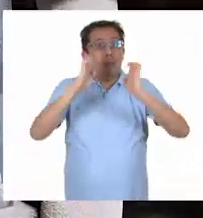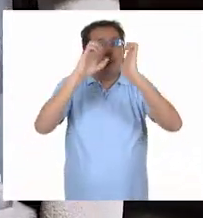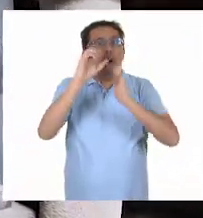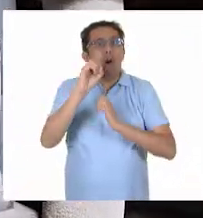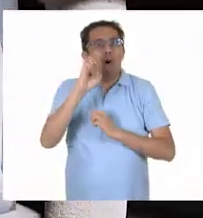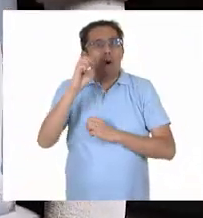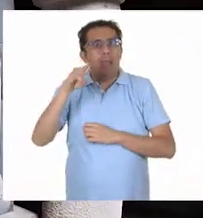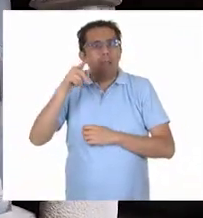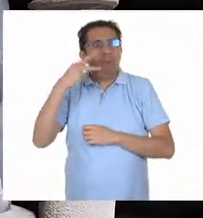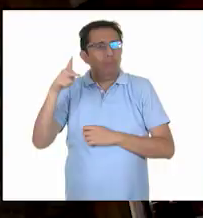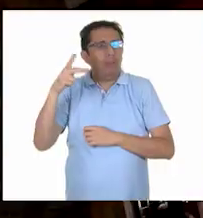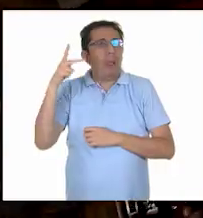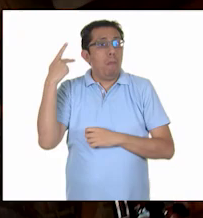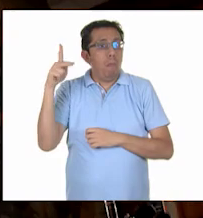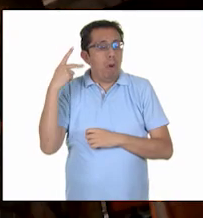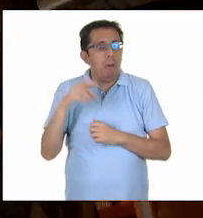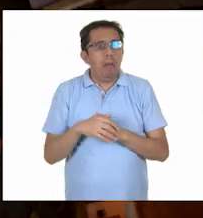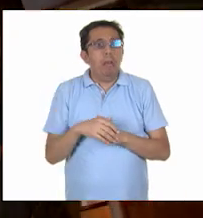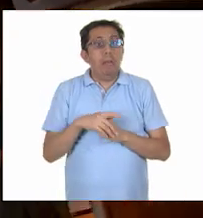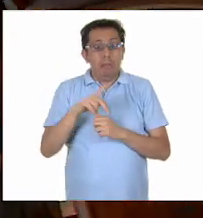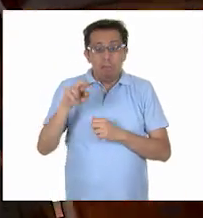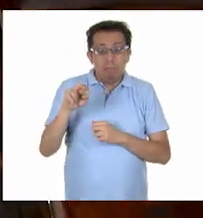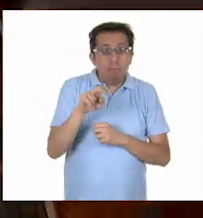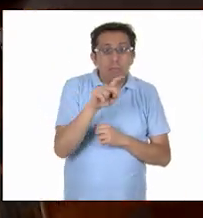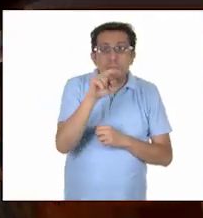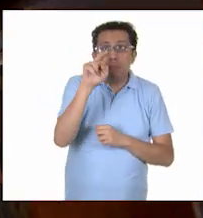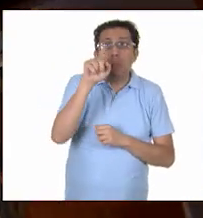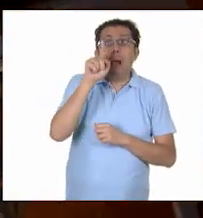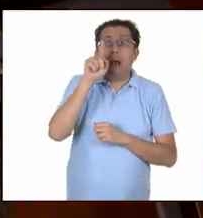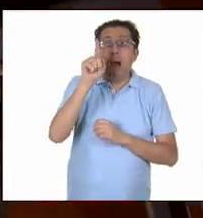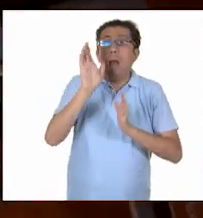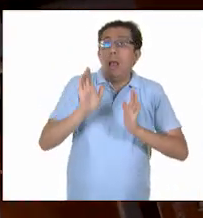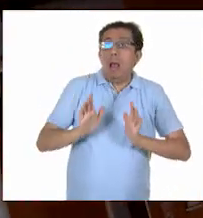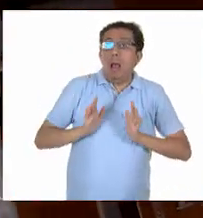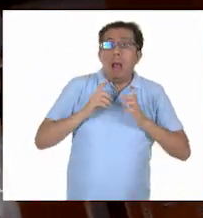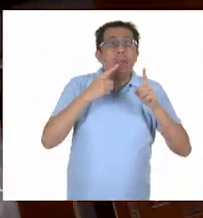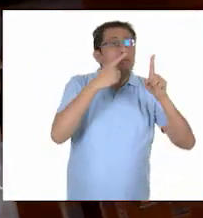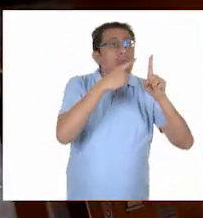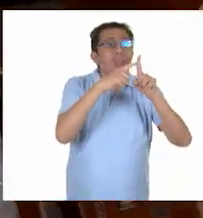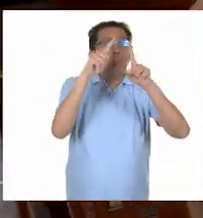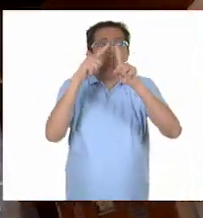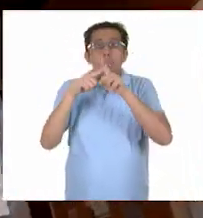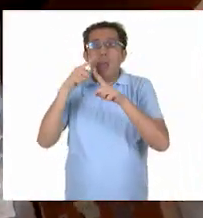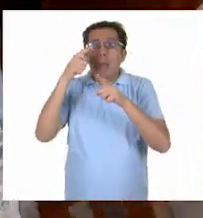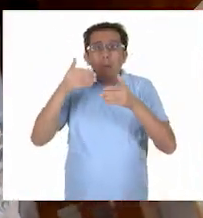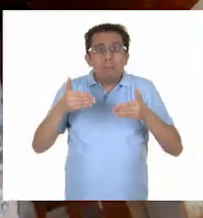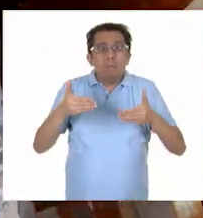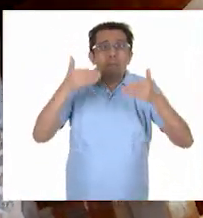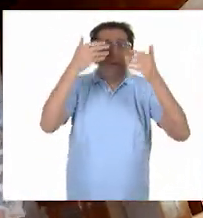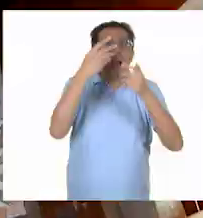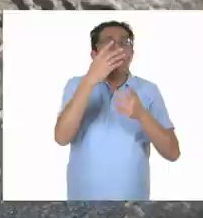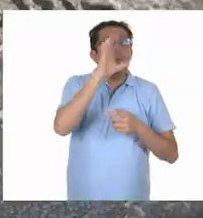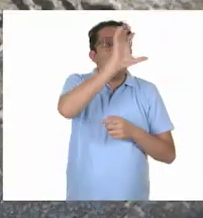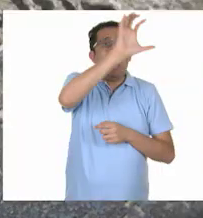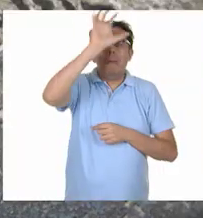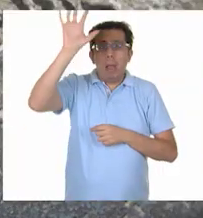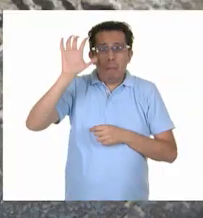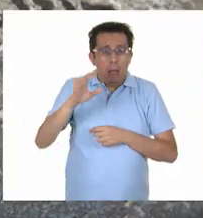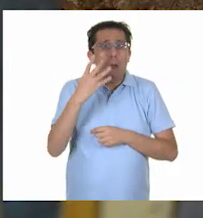Poblana. Al subir las escaleras, sorprenden las escenas dinámicas de este mural de 4 caras.